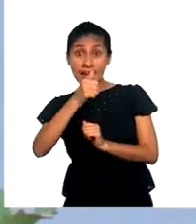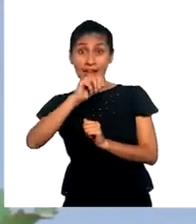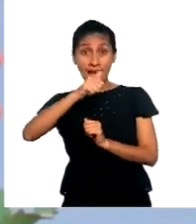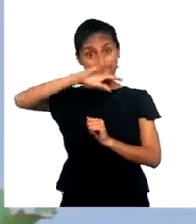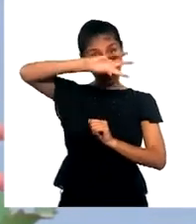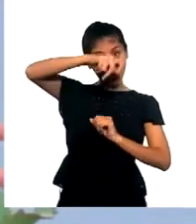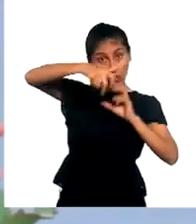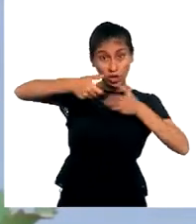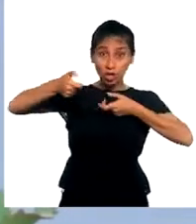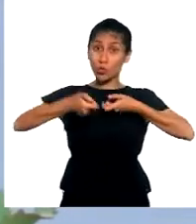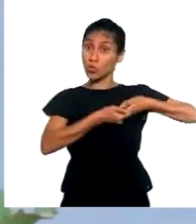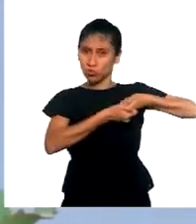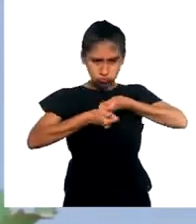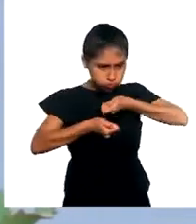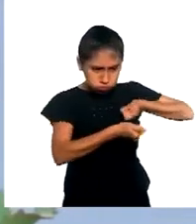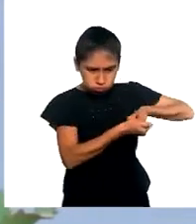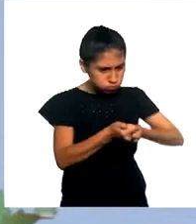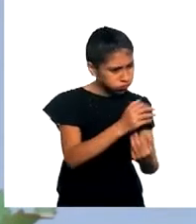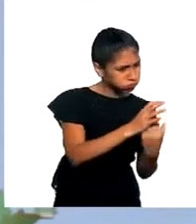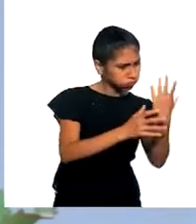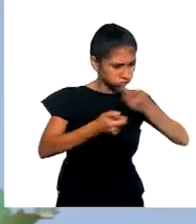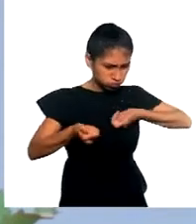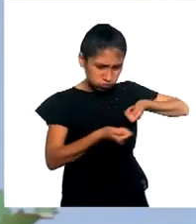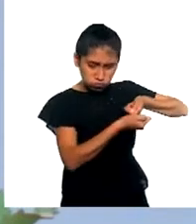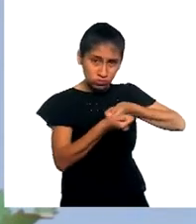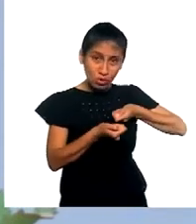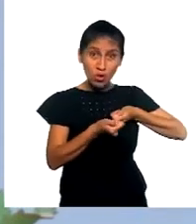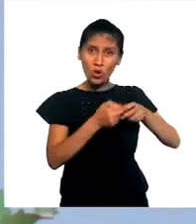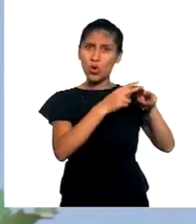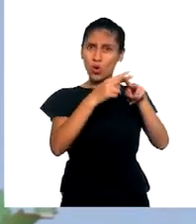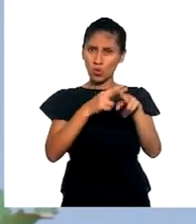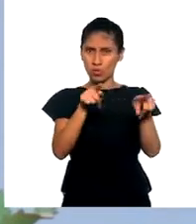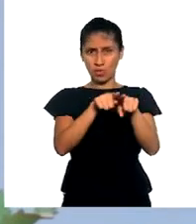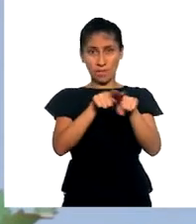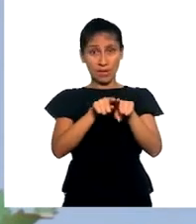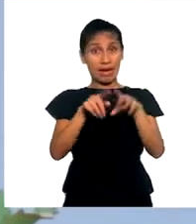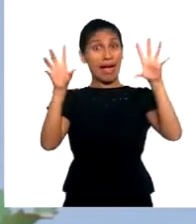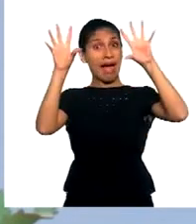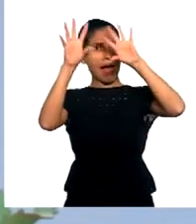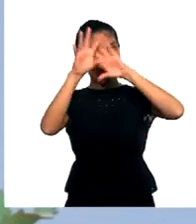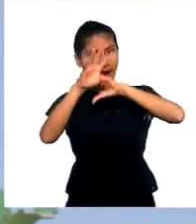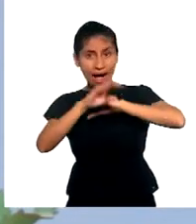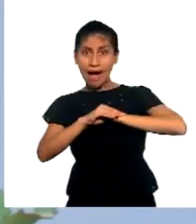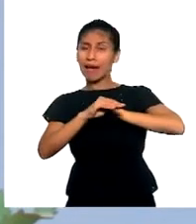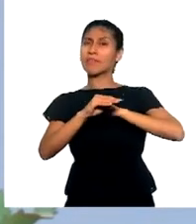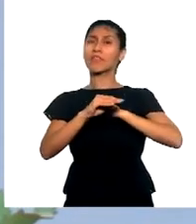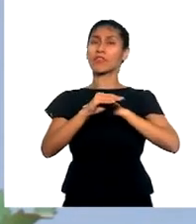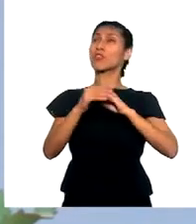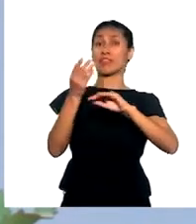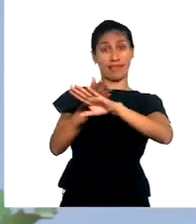para regar las plantas y se apagó todas las luces antes de las seis